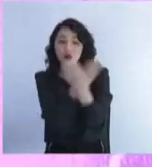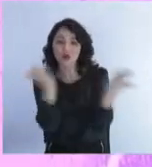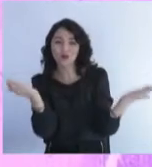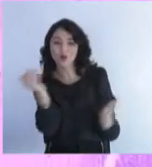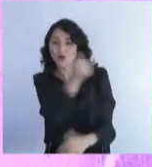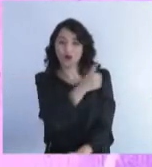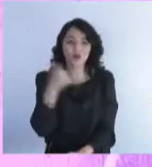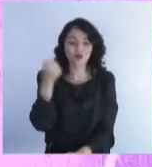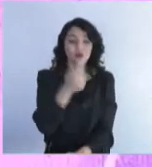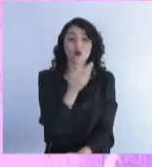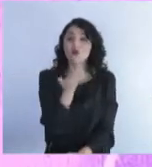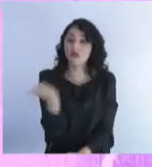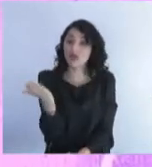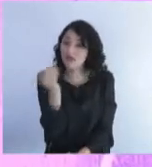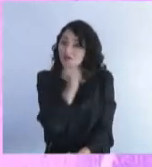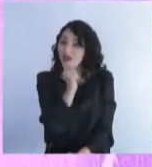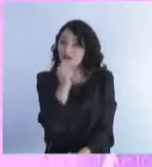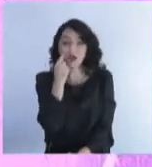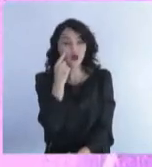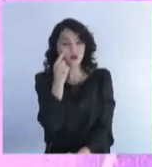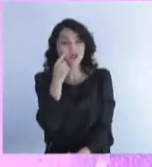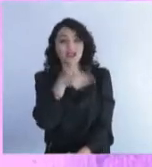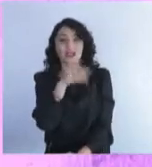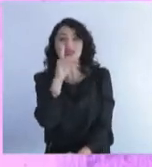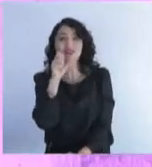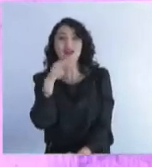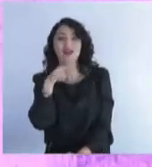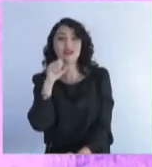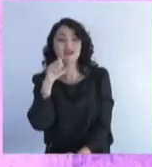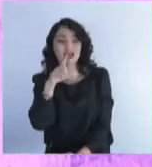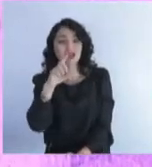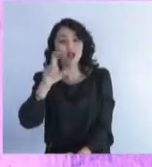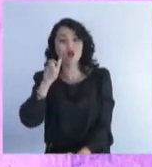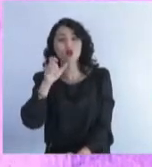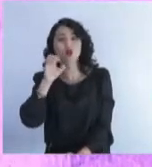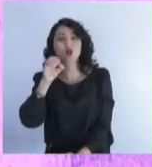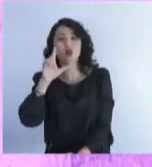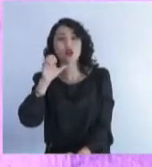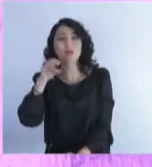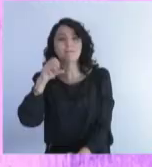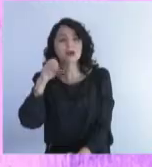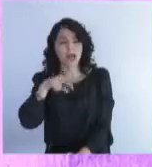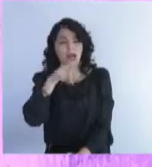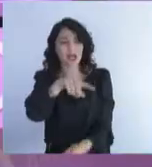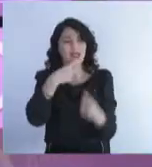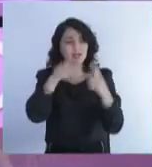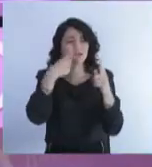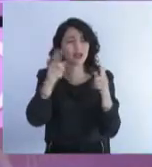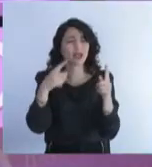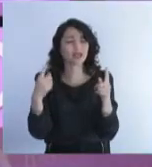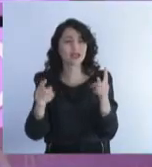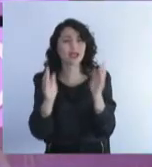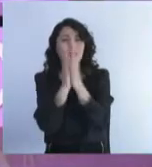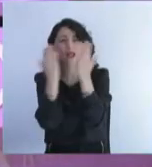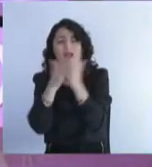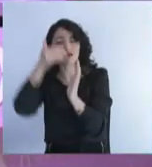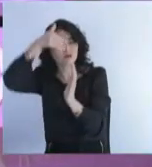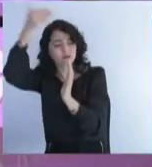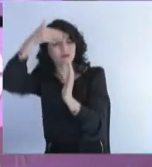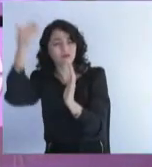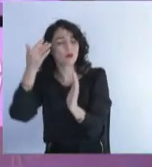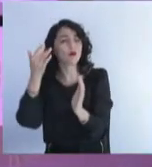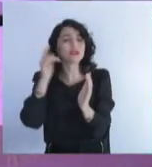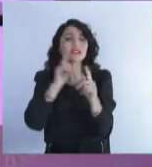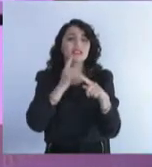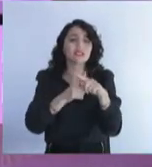usted todavía no lo conoce, le quiero contar que Daniel Goleman es autor de los bestsellers Inteligencia Emocional e Inteligencia Social. Se